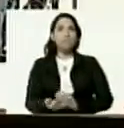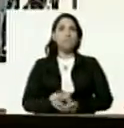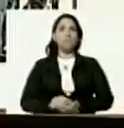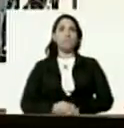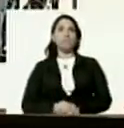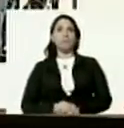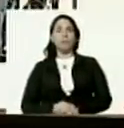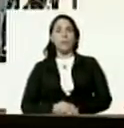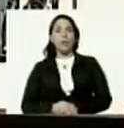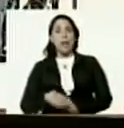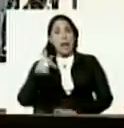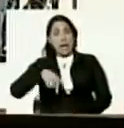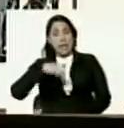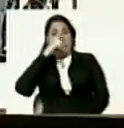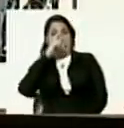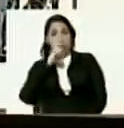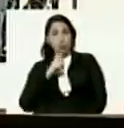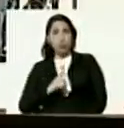porque hace un año